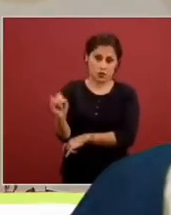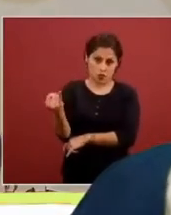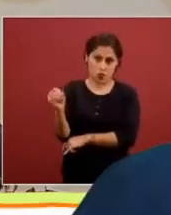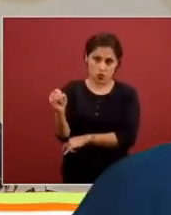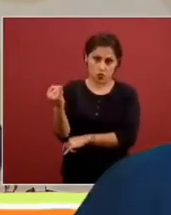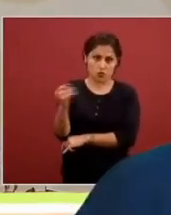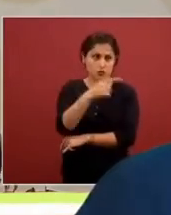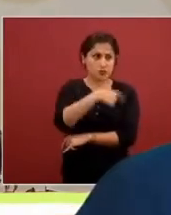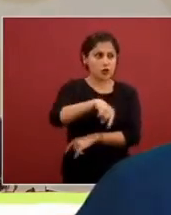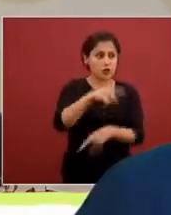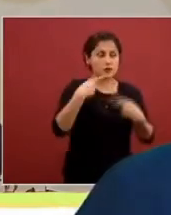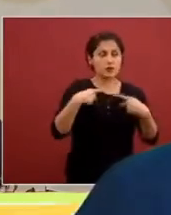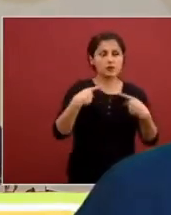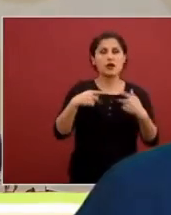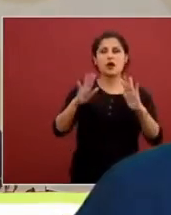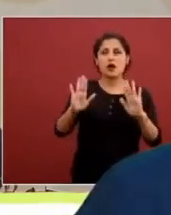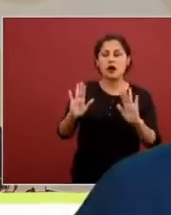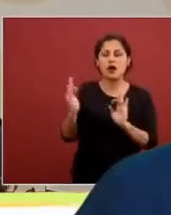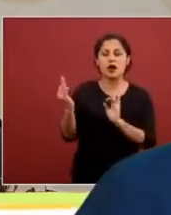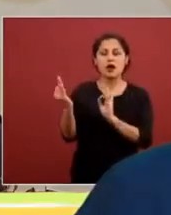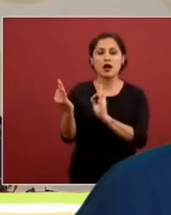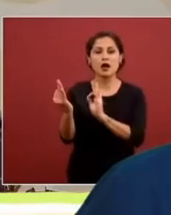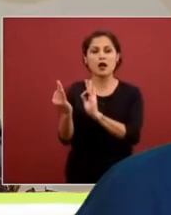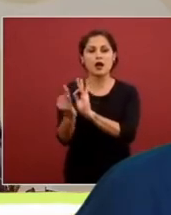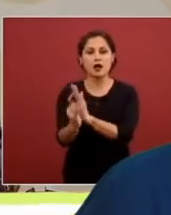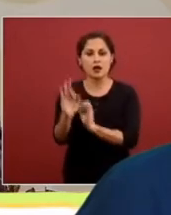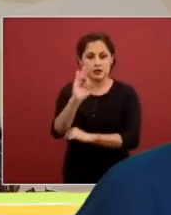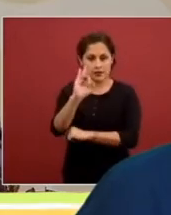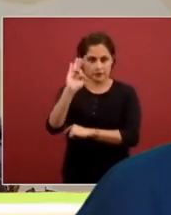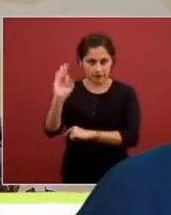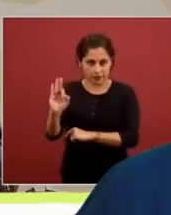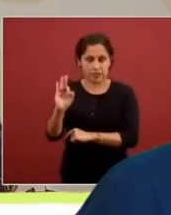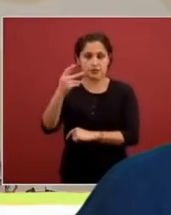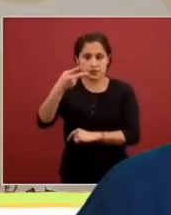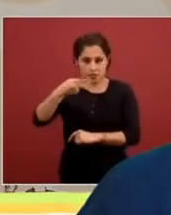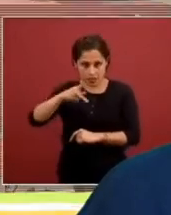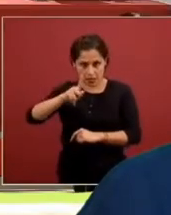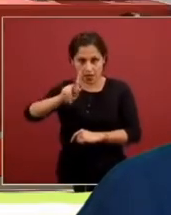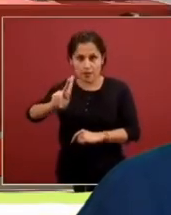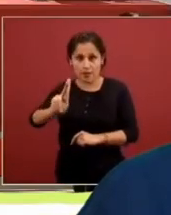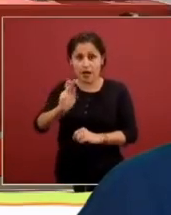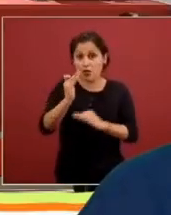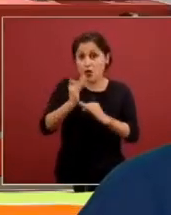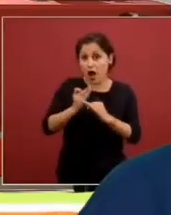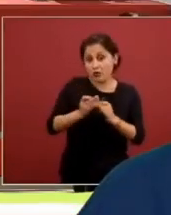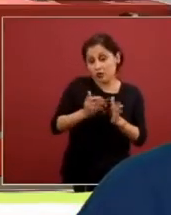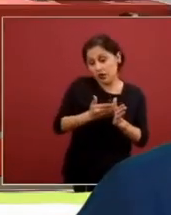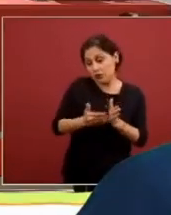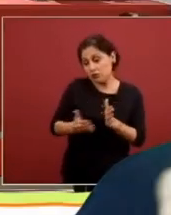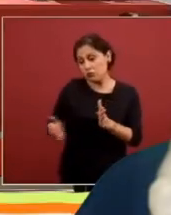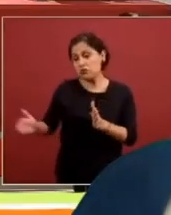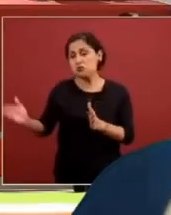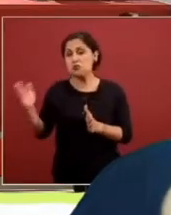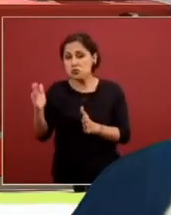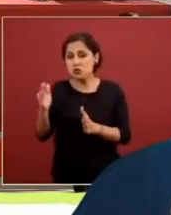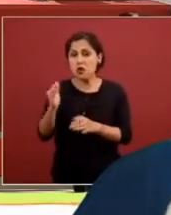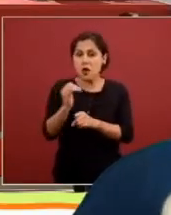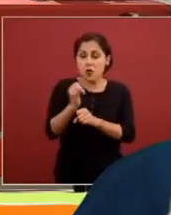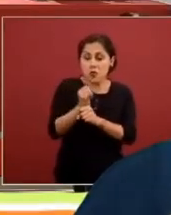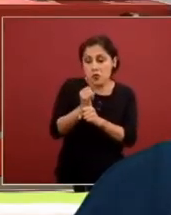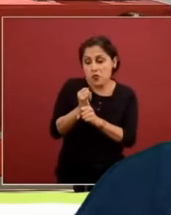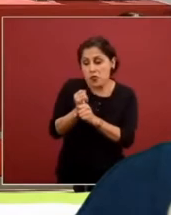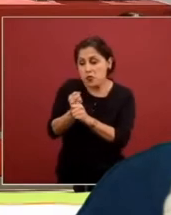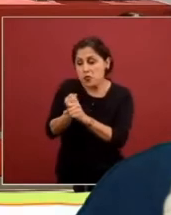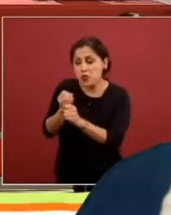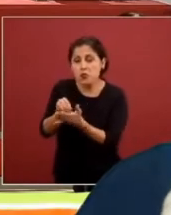pero las medidas se van a evaluar. No sería extraño, ojalá que no sea el caso, que necesitáramos